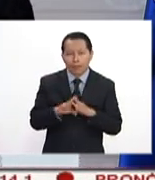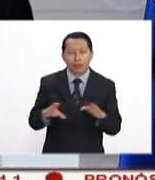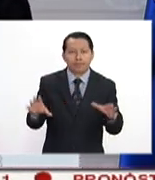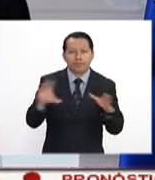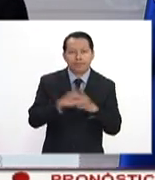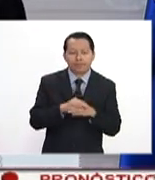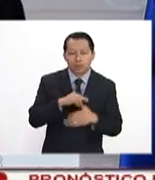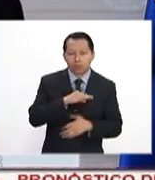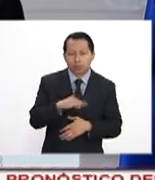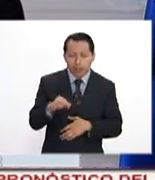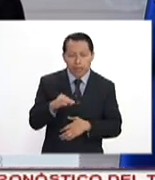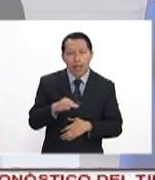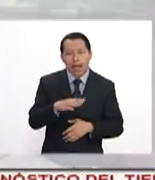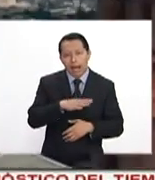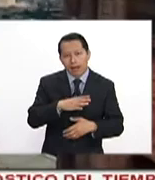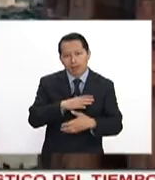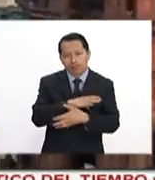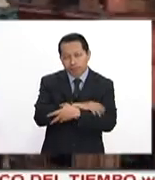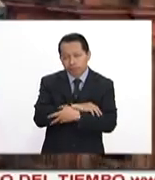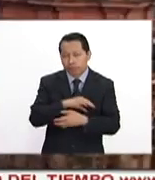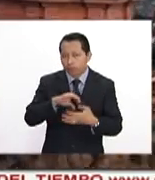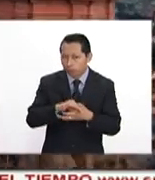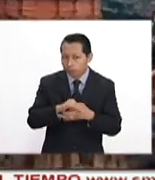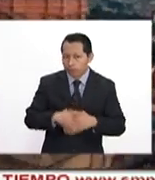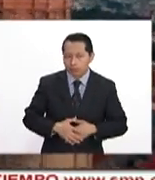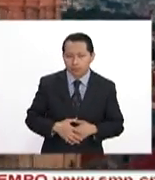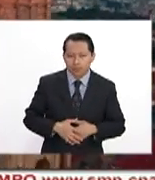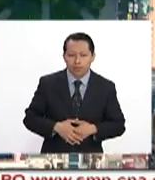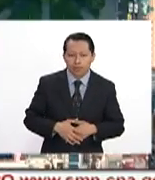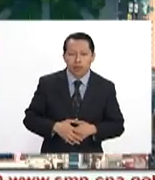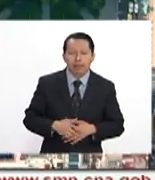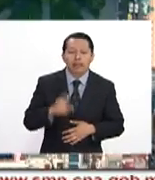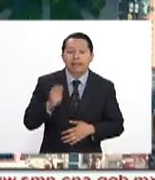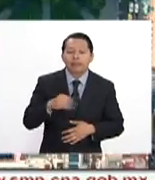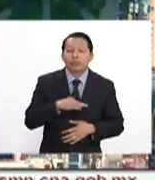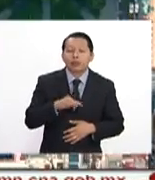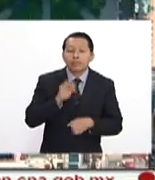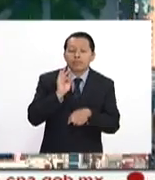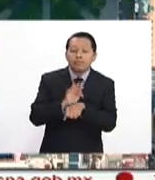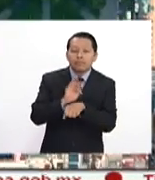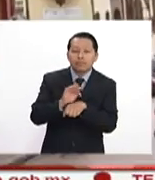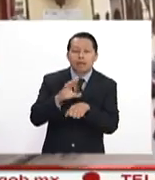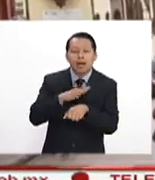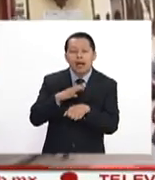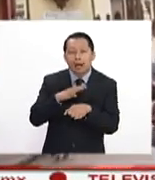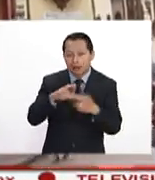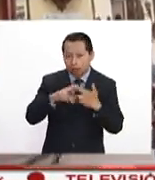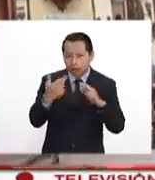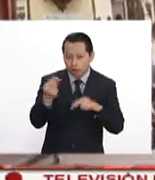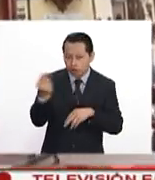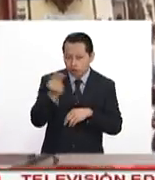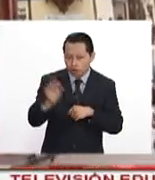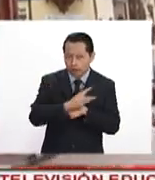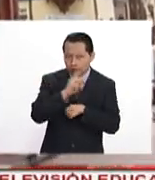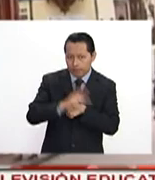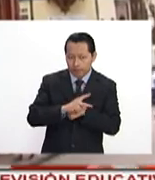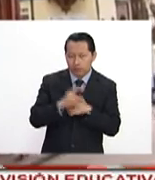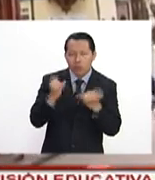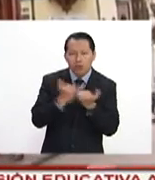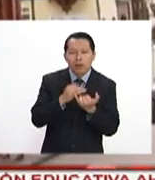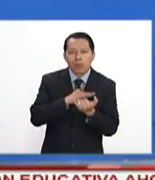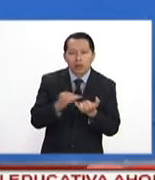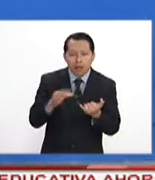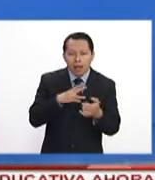cercanía, de fraternidad. El objetivo es intensificar y fortalecer la relación entre ambas naciones, así como